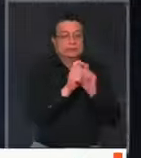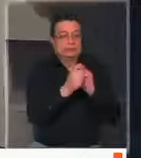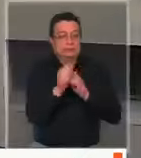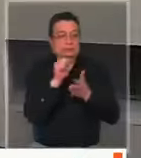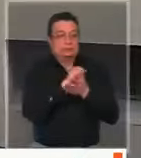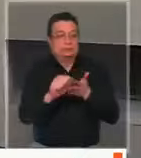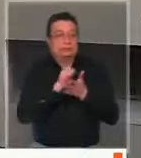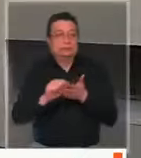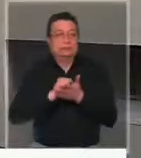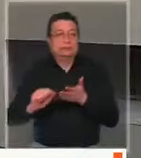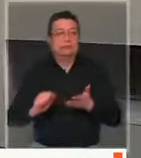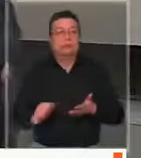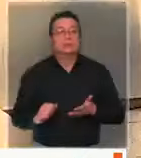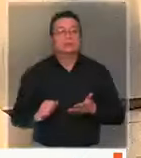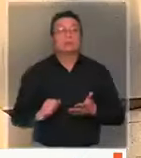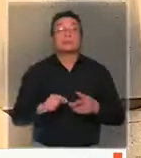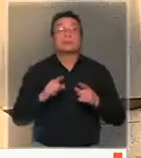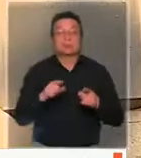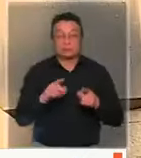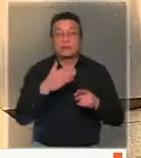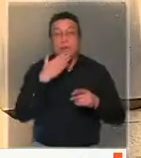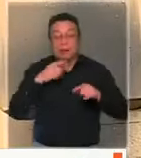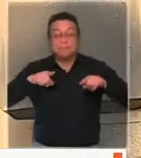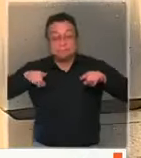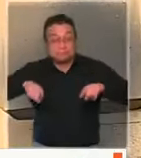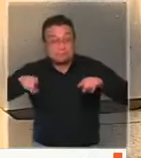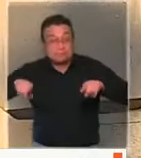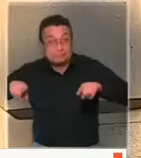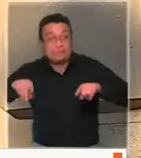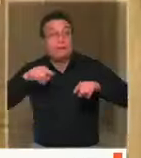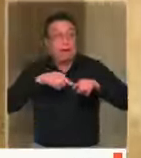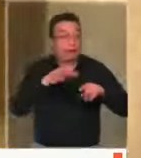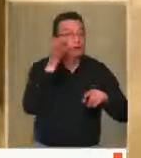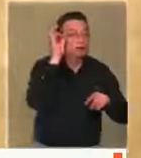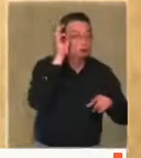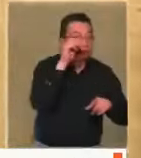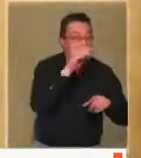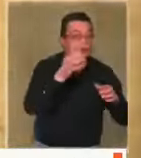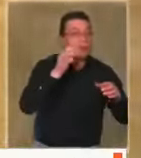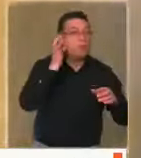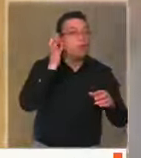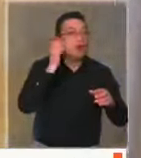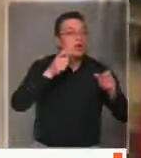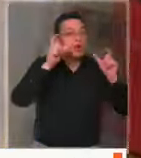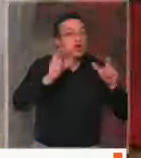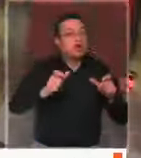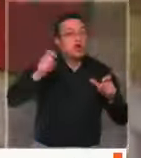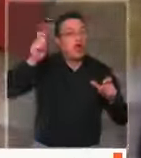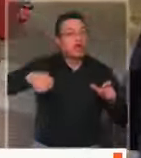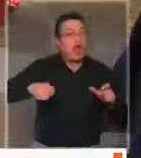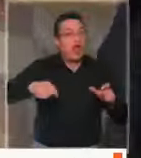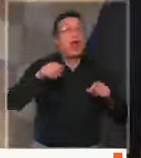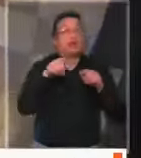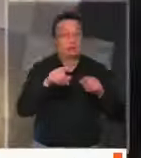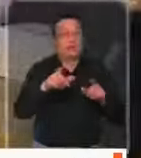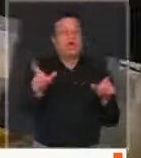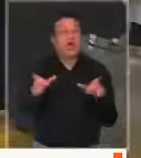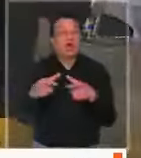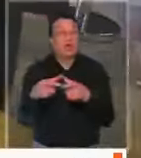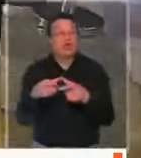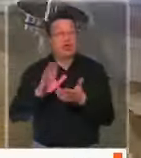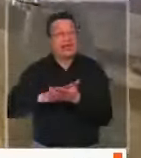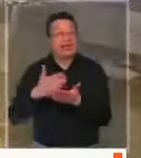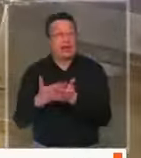eliminadas. En paralelo y tras reunirse con la Contralora Dorothy Pérez, el presidente de la Comisión de Salud del Senado, Juan Luis